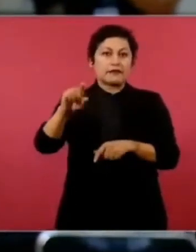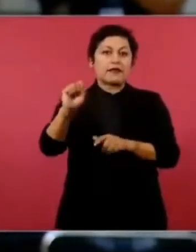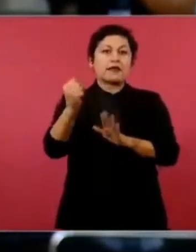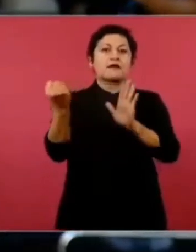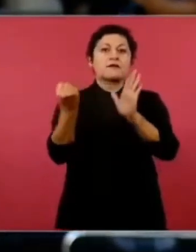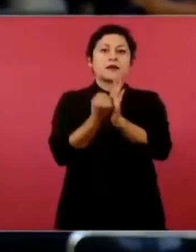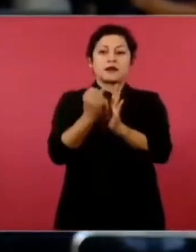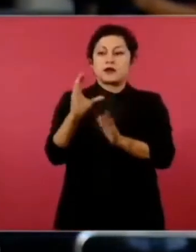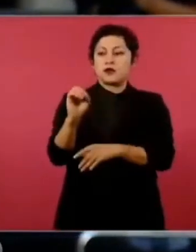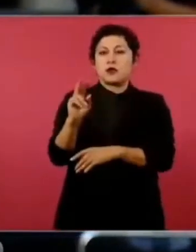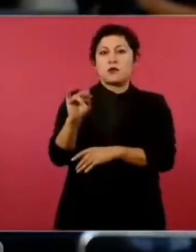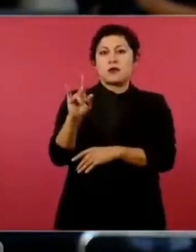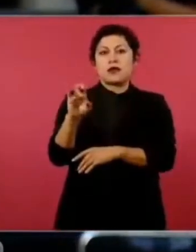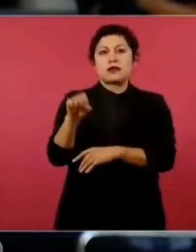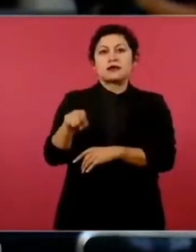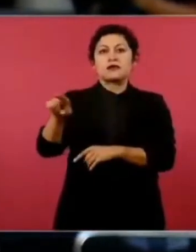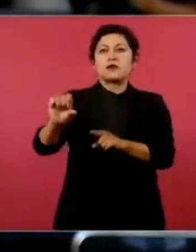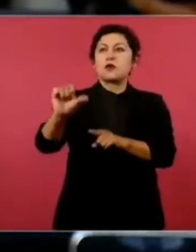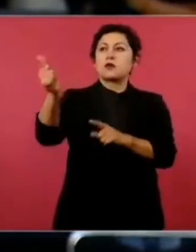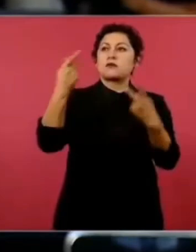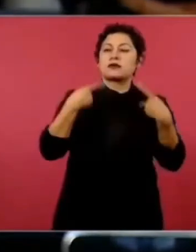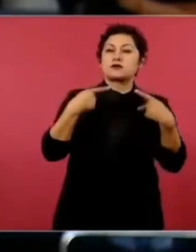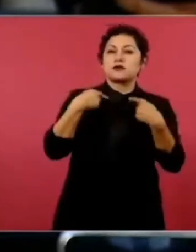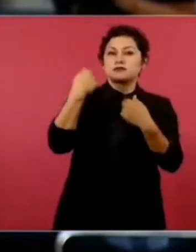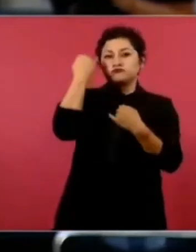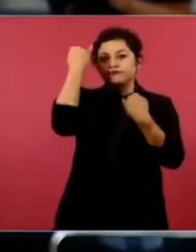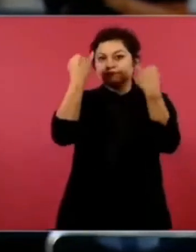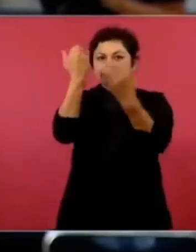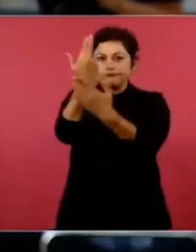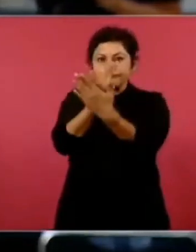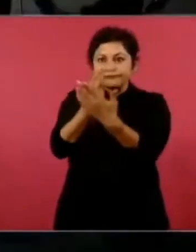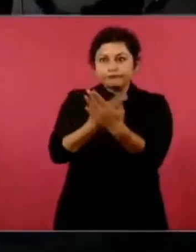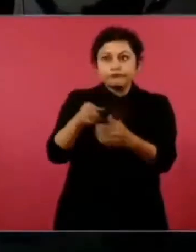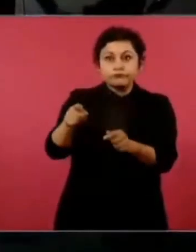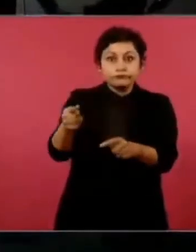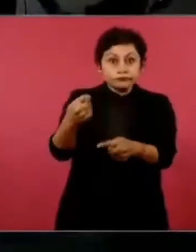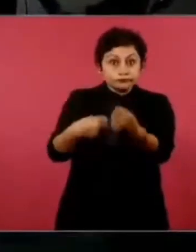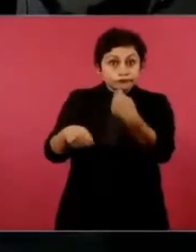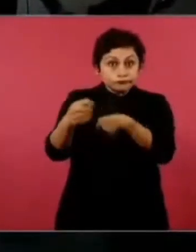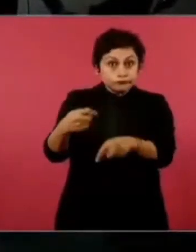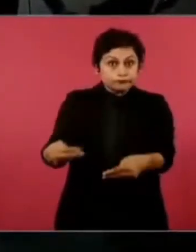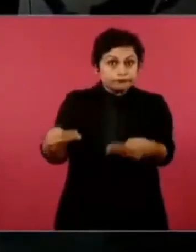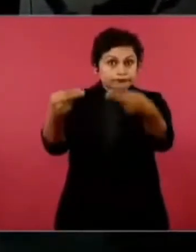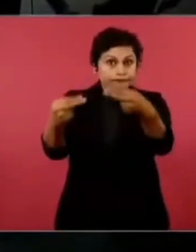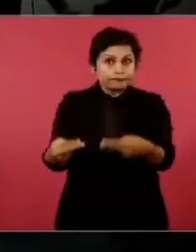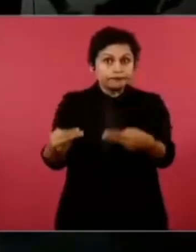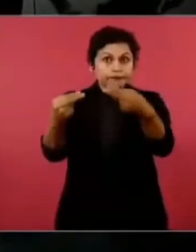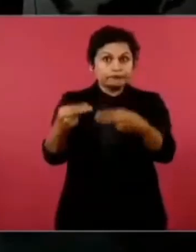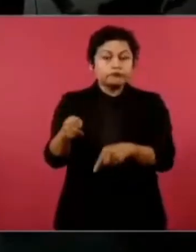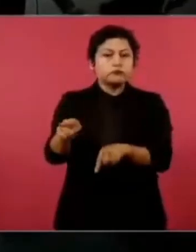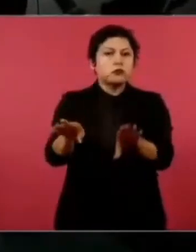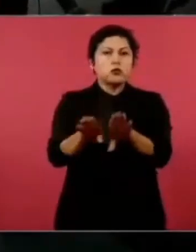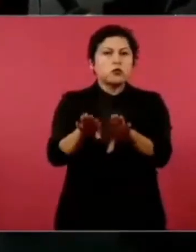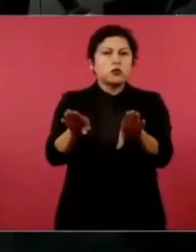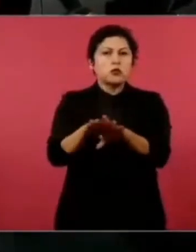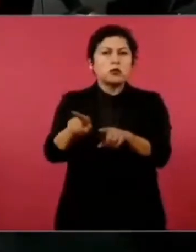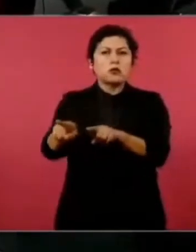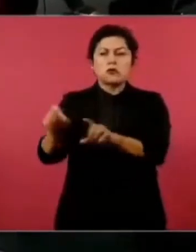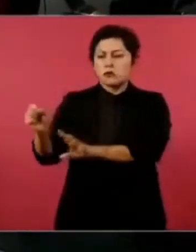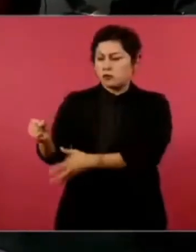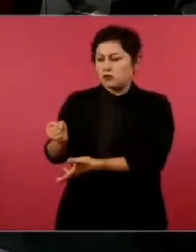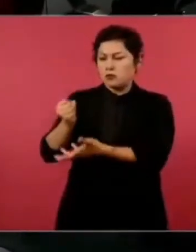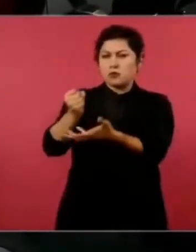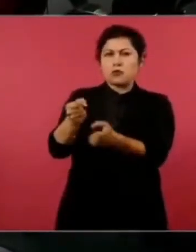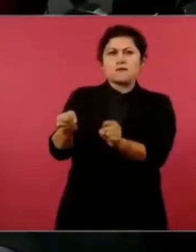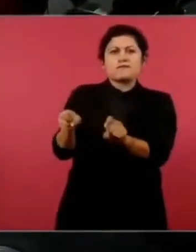encargan directamente con los diseñadores. El manejo de esta tienda es vía uno de los fideicomisos que los